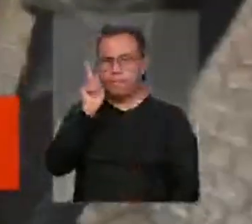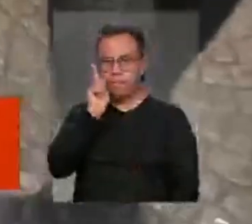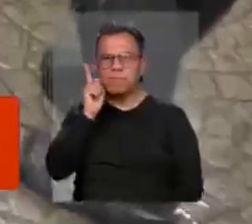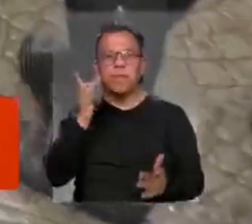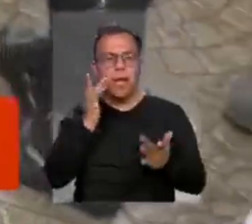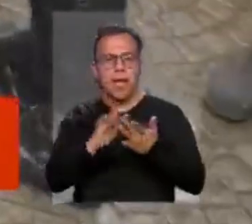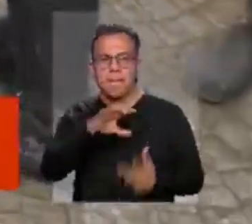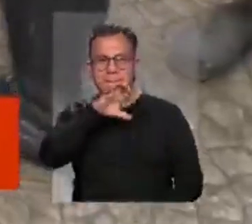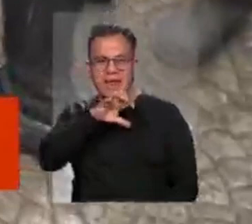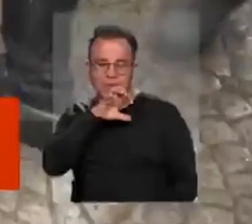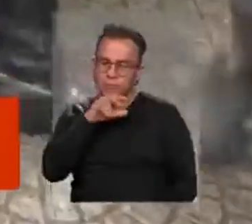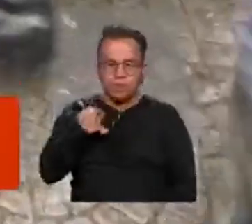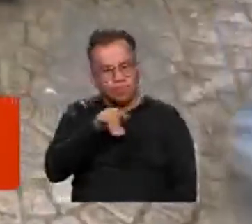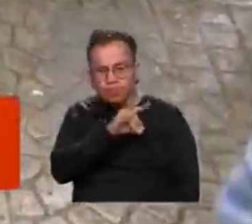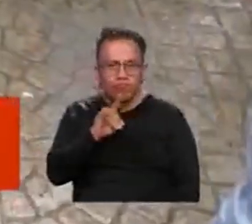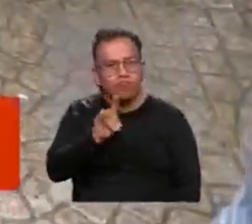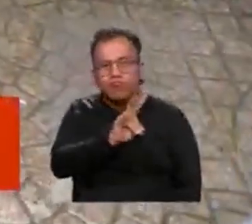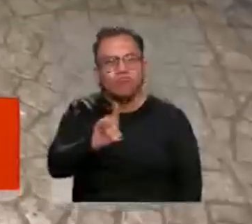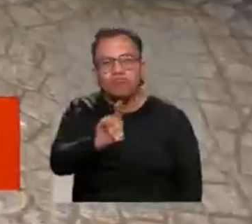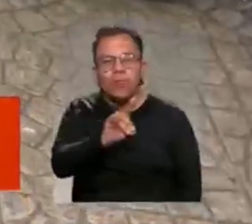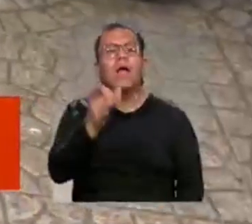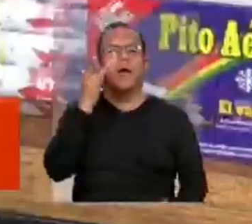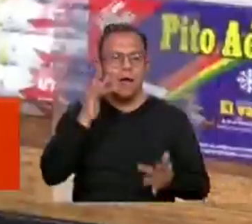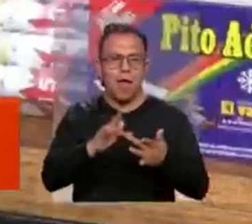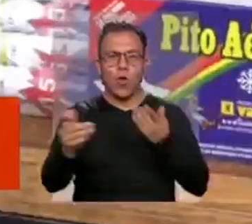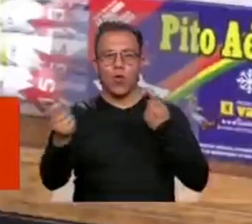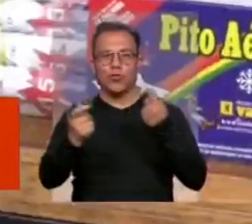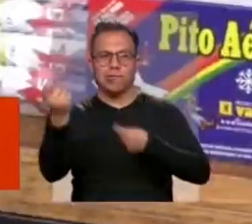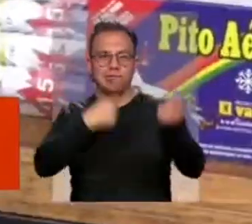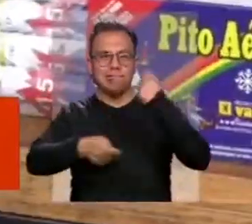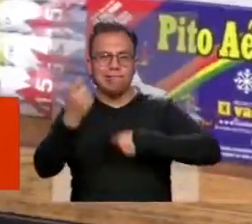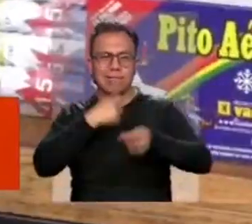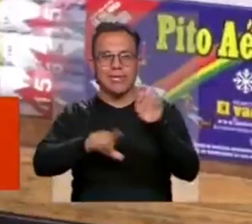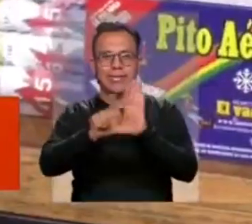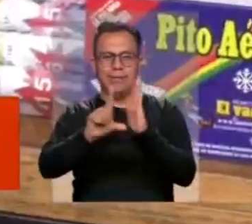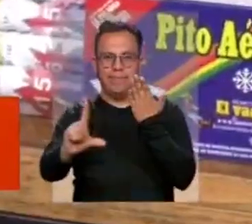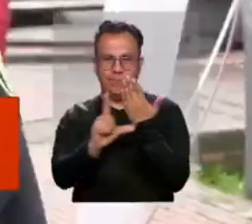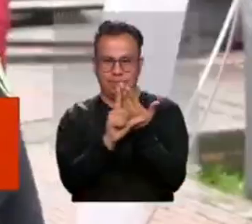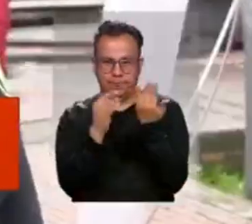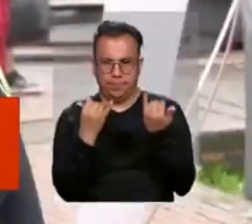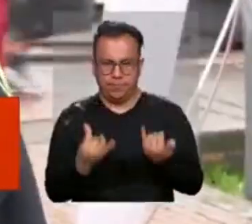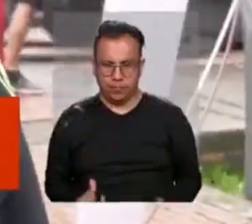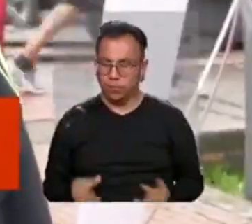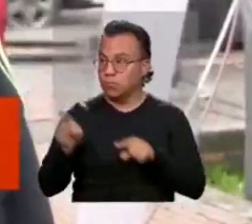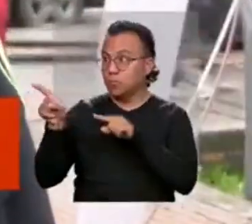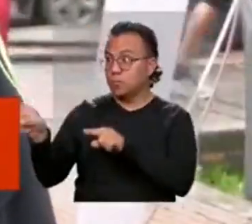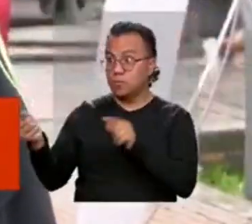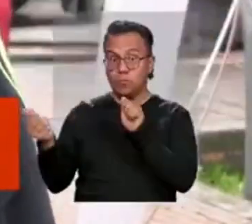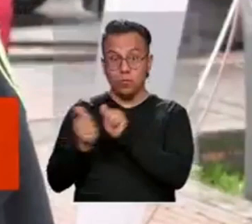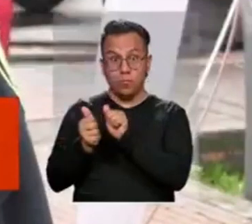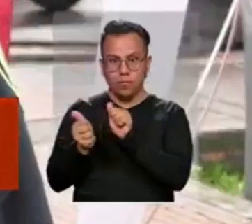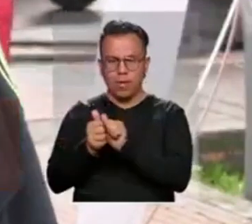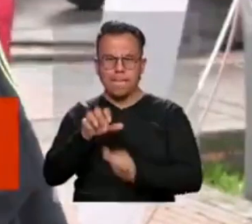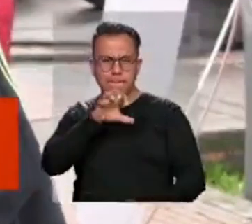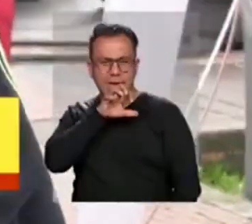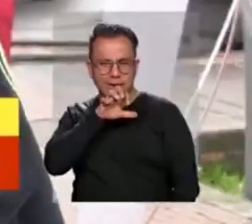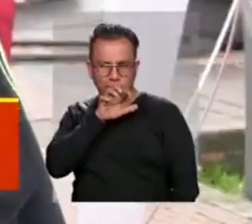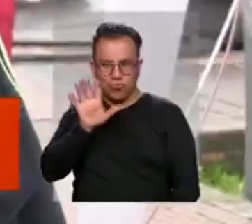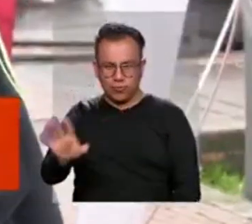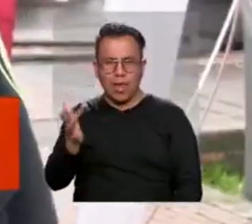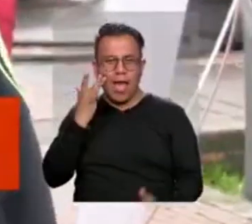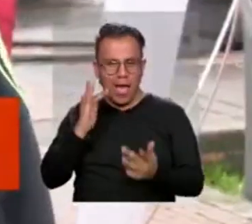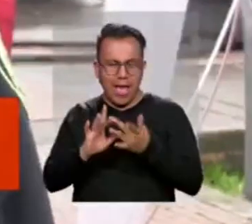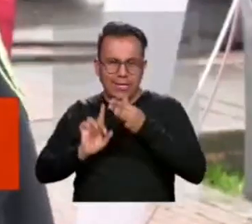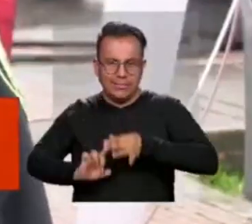Con caninos recorren el comercio para controlar la venta ilegal de pólvora. Hoy nos están acompañando perros en